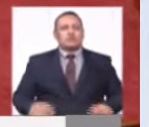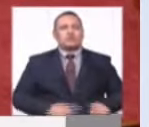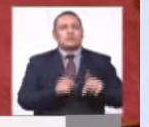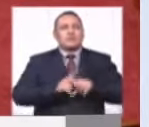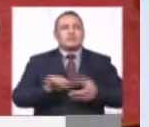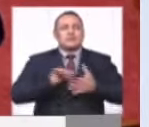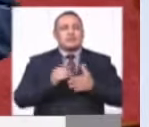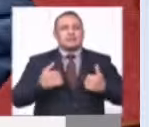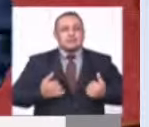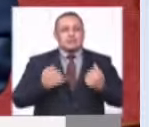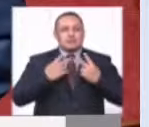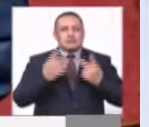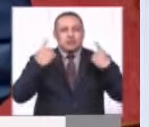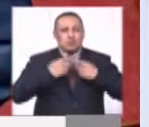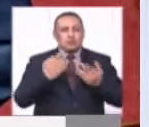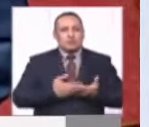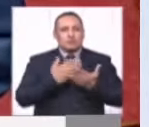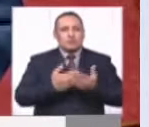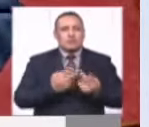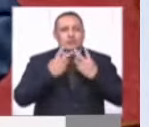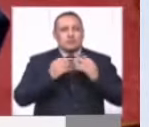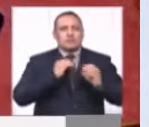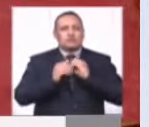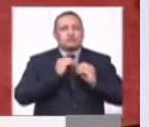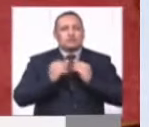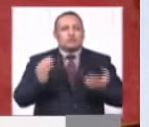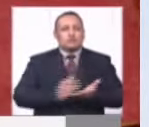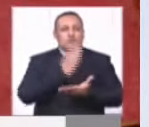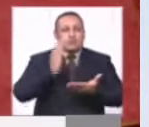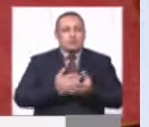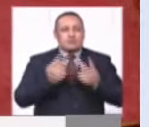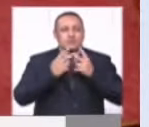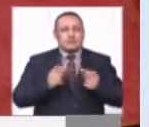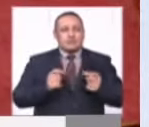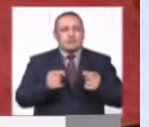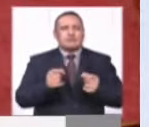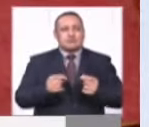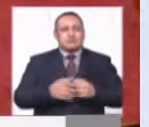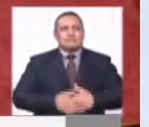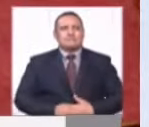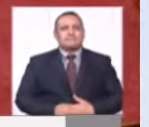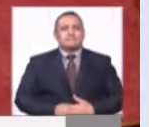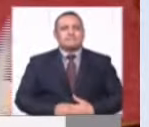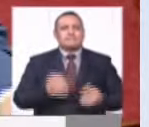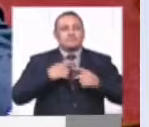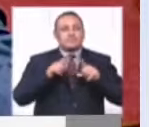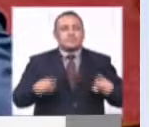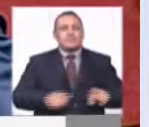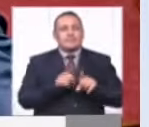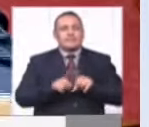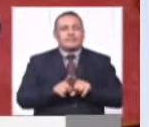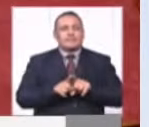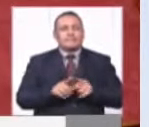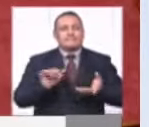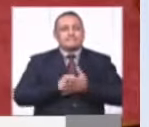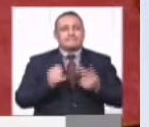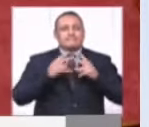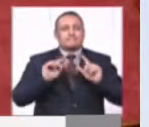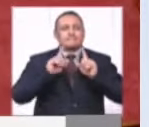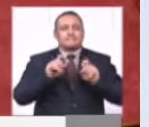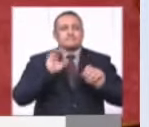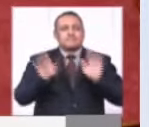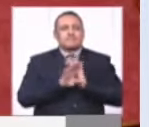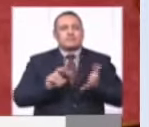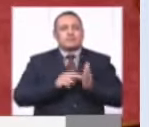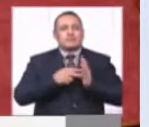está enfrentando esta cruel lucha contra el cáncer. Por otro lado, se preguntaba